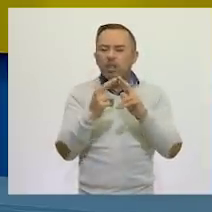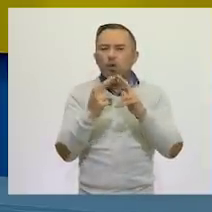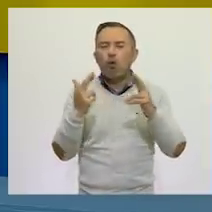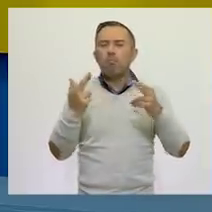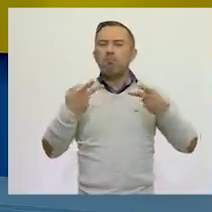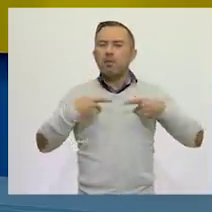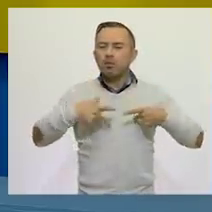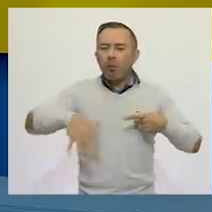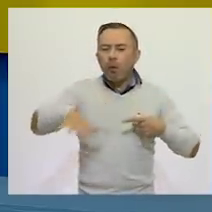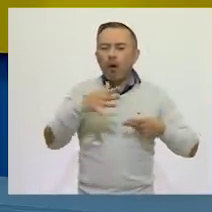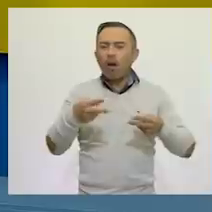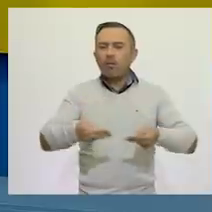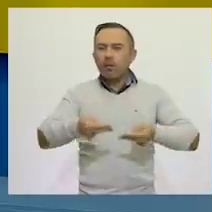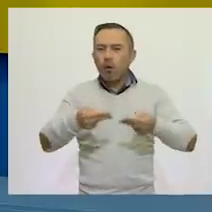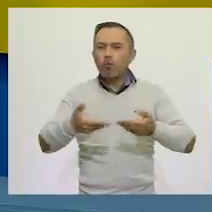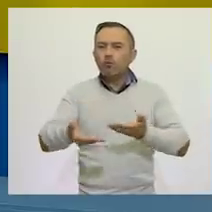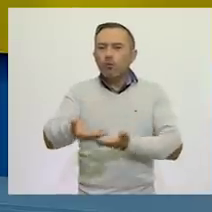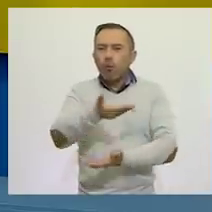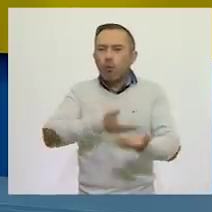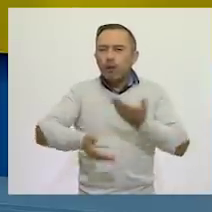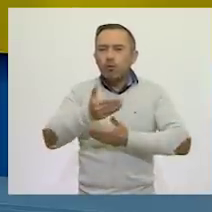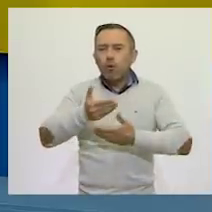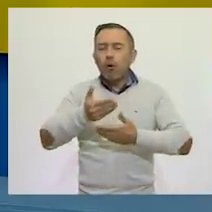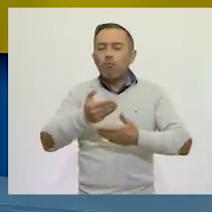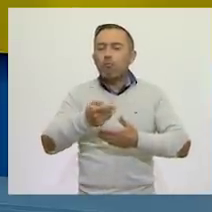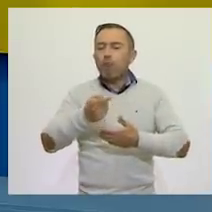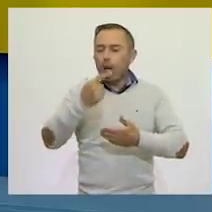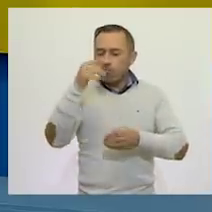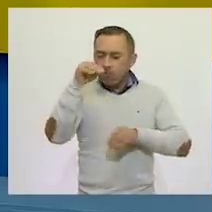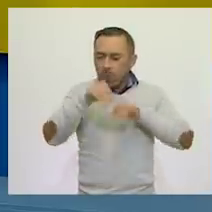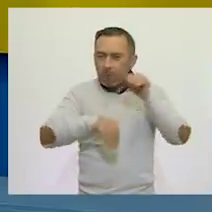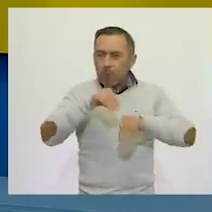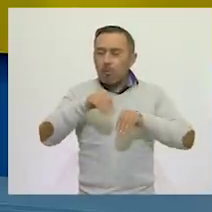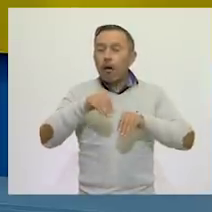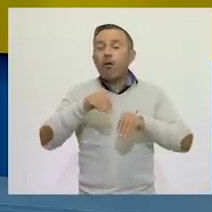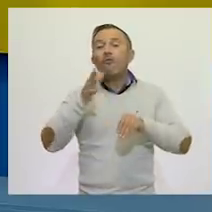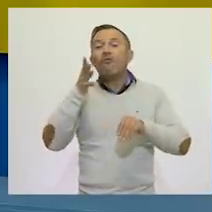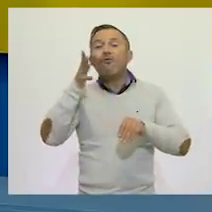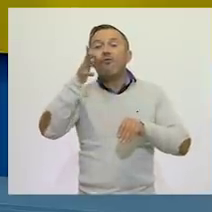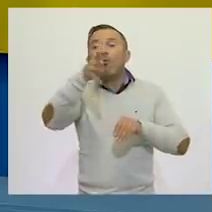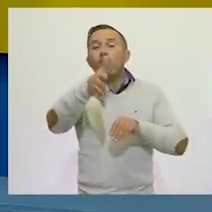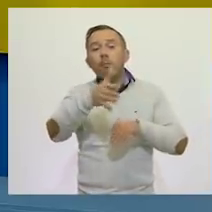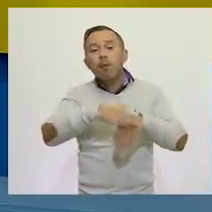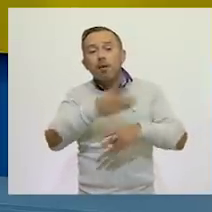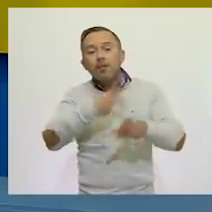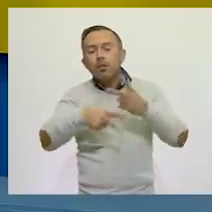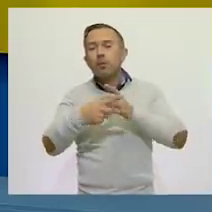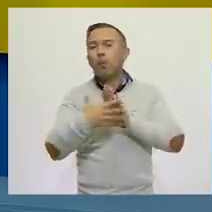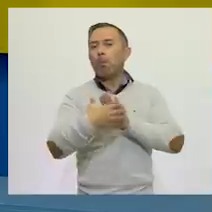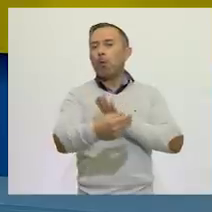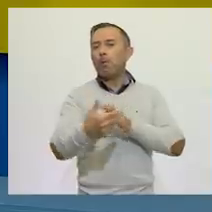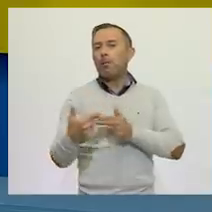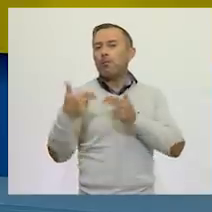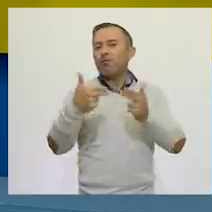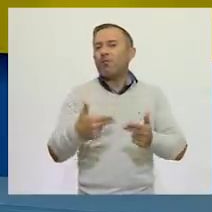de comercio para las civilizaciones que le sucedieron. Tenían una cosmovisión extensa, ¿no? Recordemos que